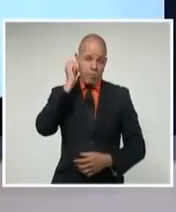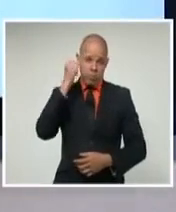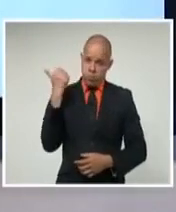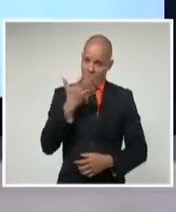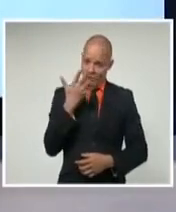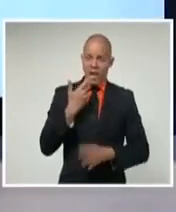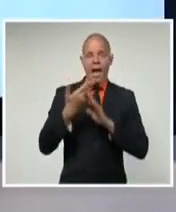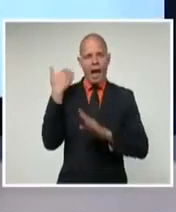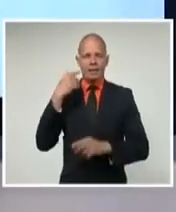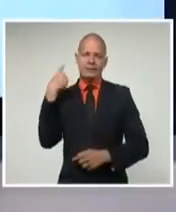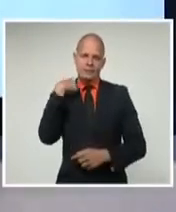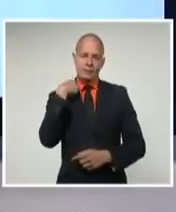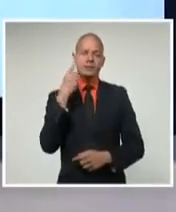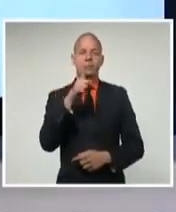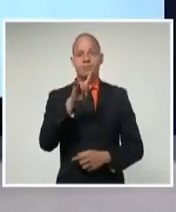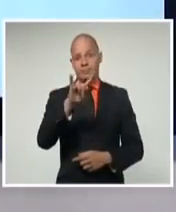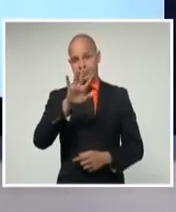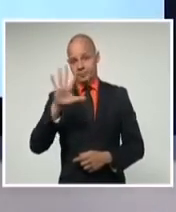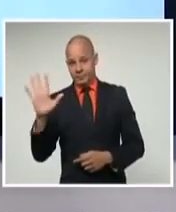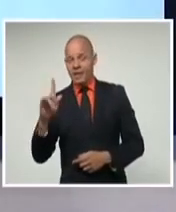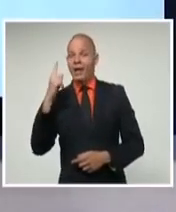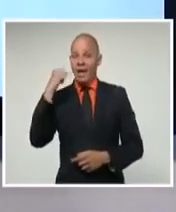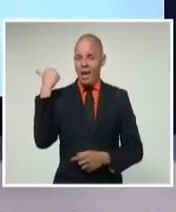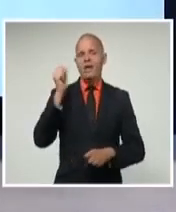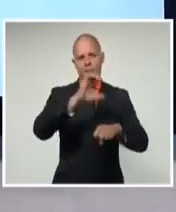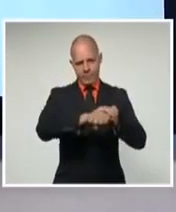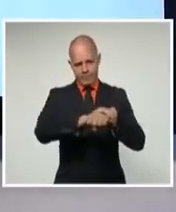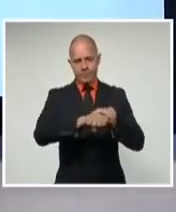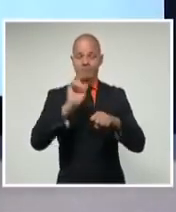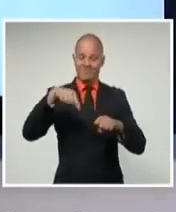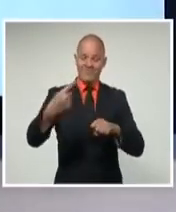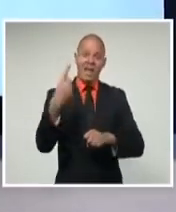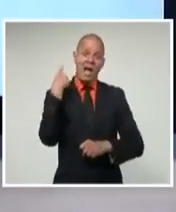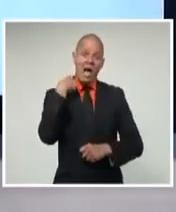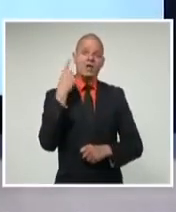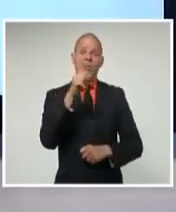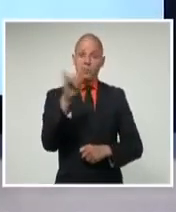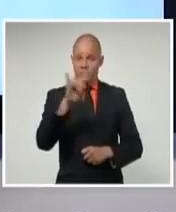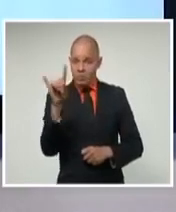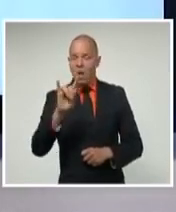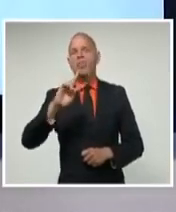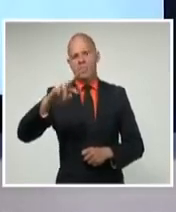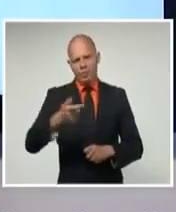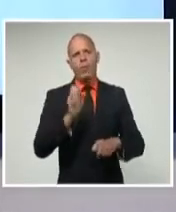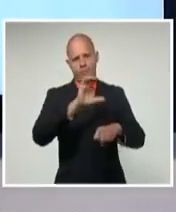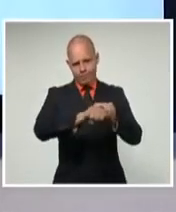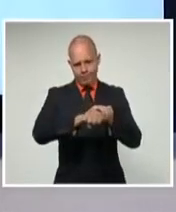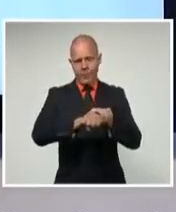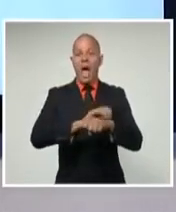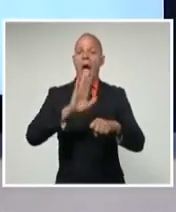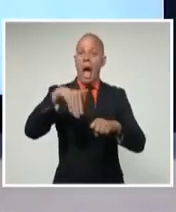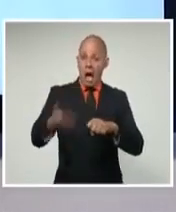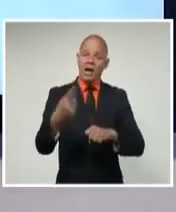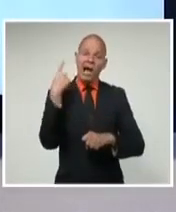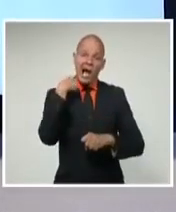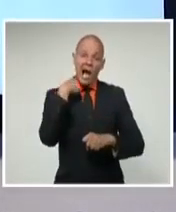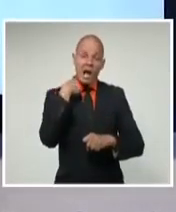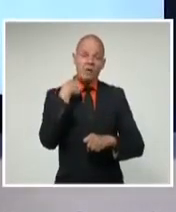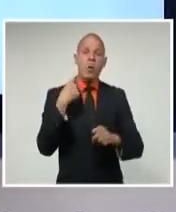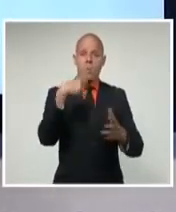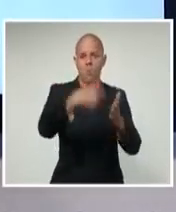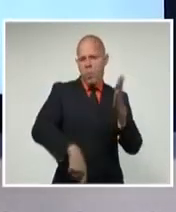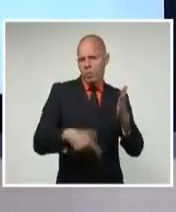de atentado, fíjense la relación y ahora también con las autoridades. Bueno, ella ha sido multada en el 2003, en el